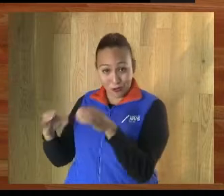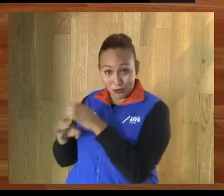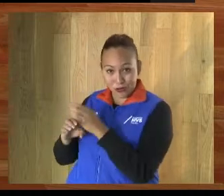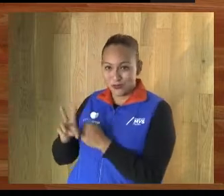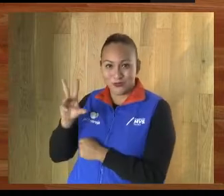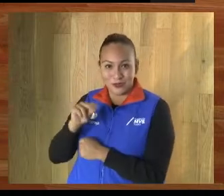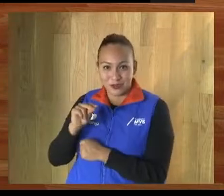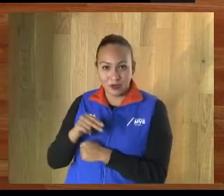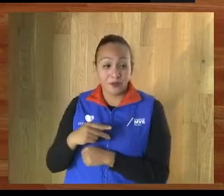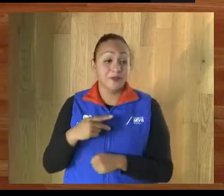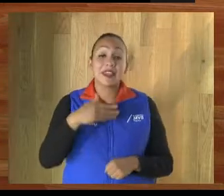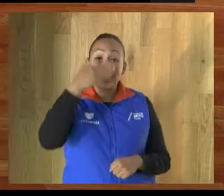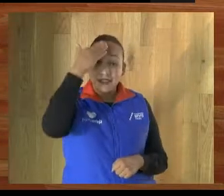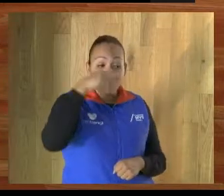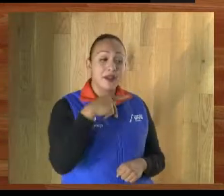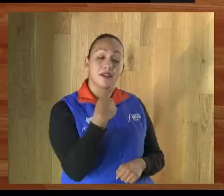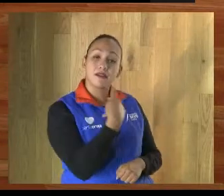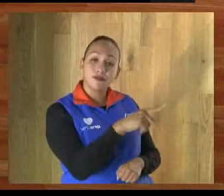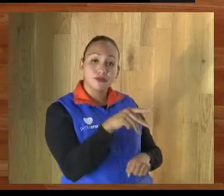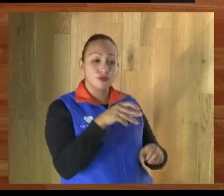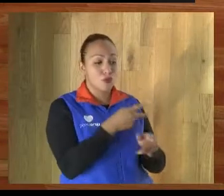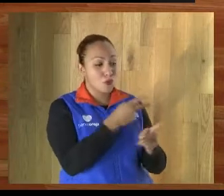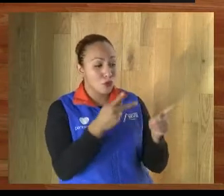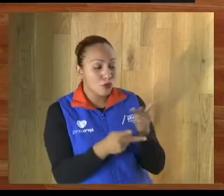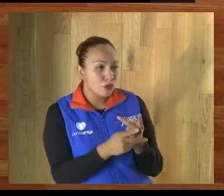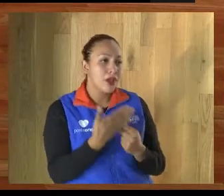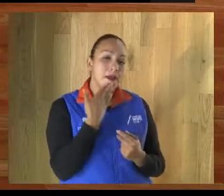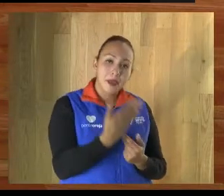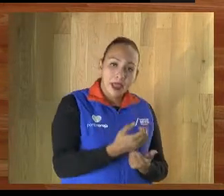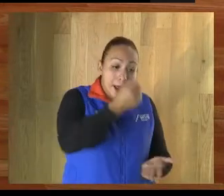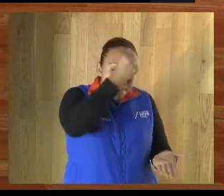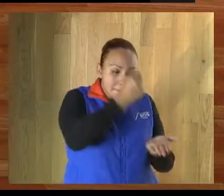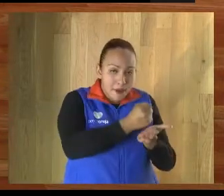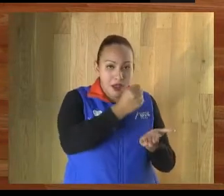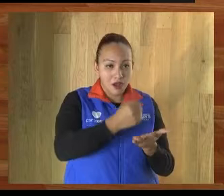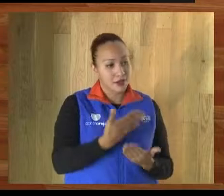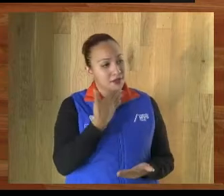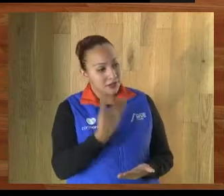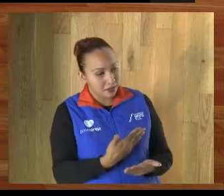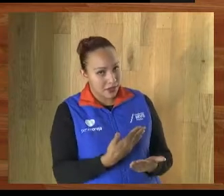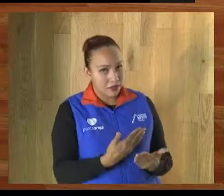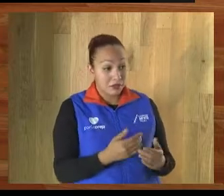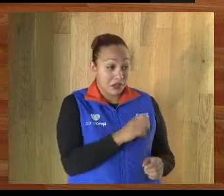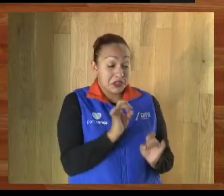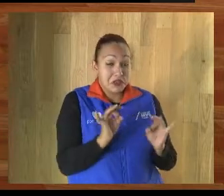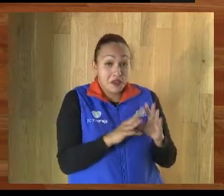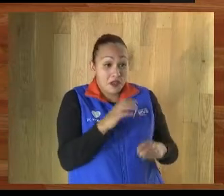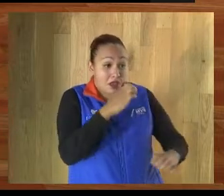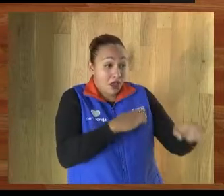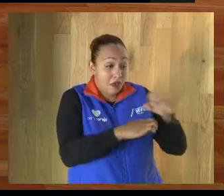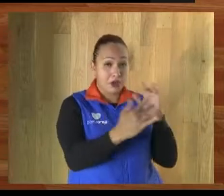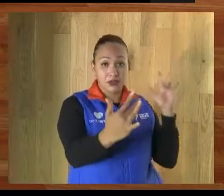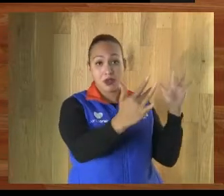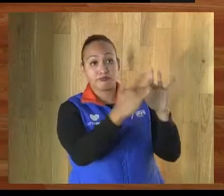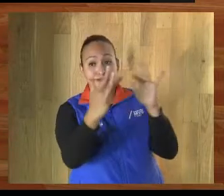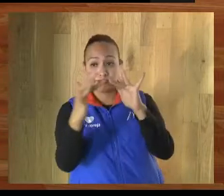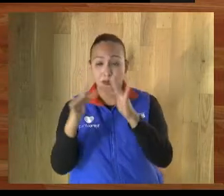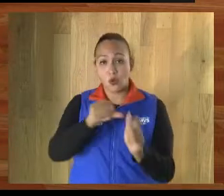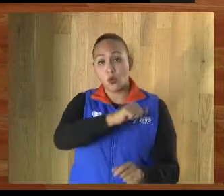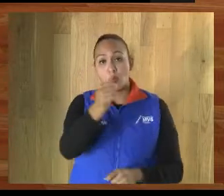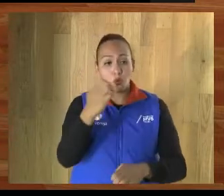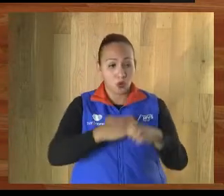la sostenibilidad, intangibles como la marca, intangibles como las relaciones de